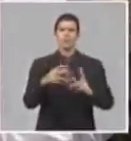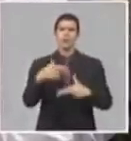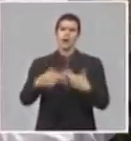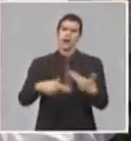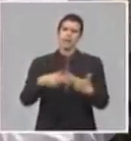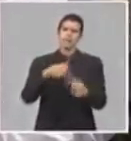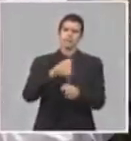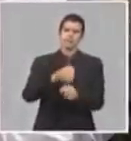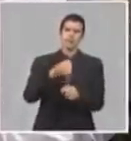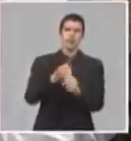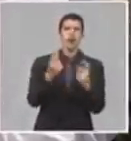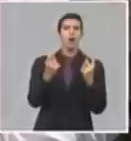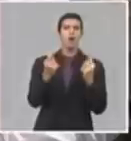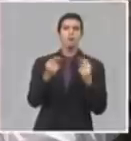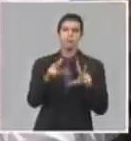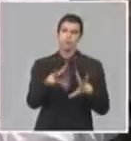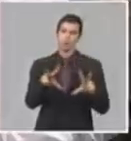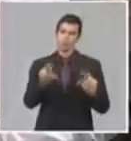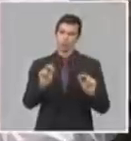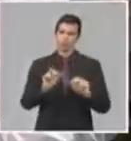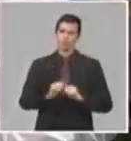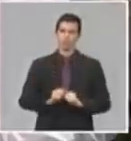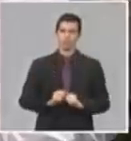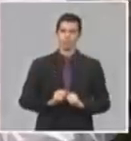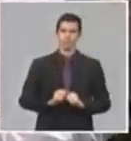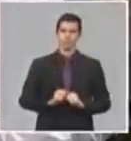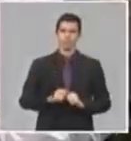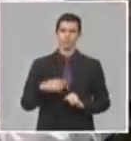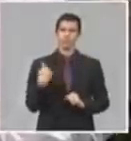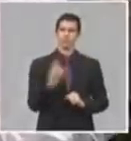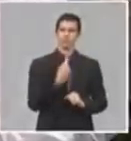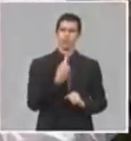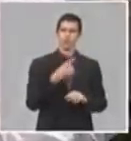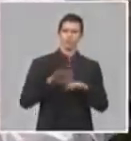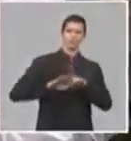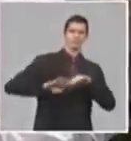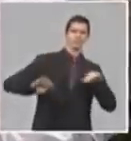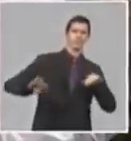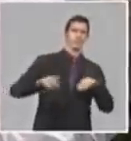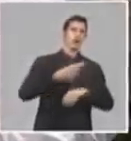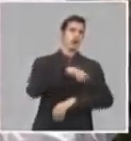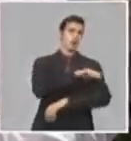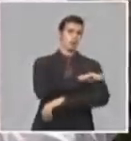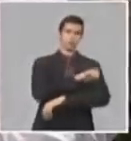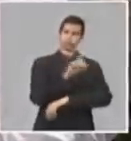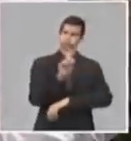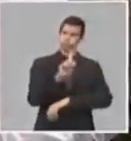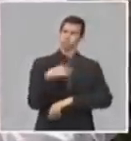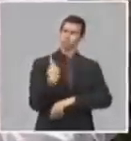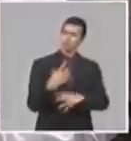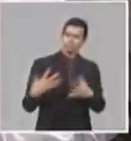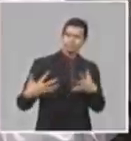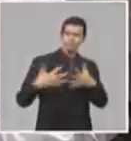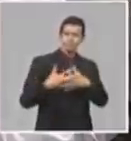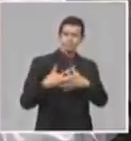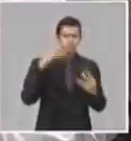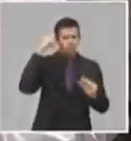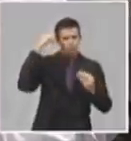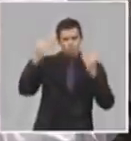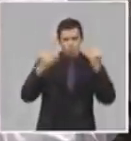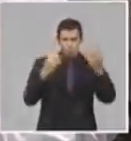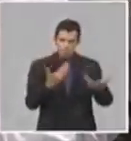dije, a la población. Es un desafío, estamos ante un desafío que nos une, como mismo hemos enfrentado a la